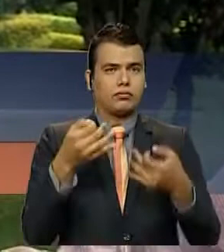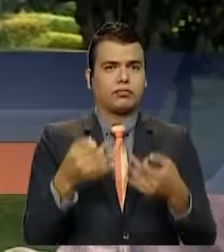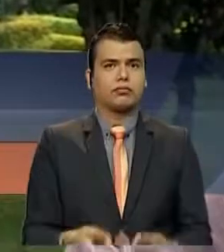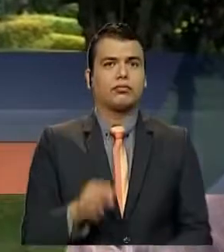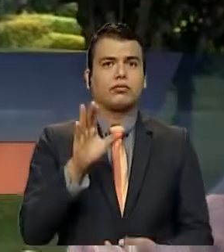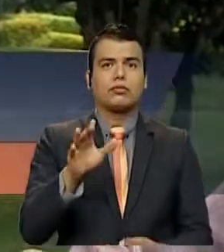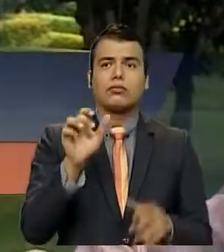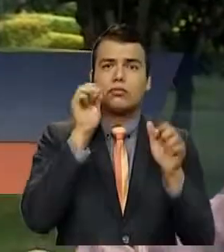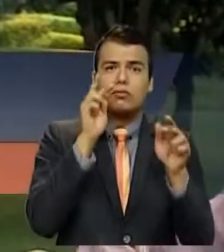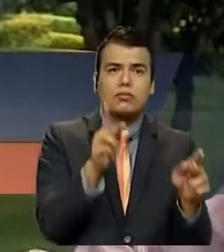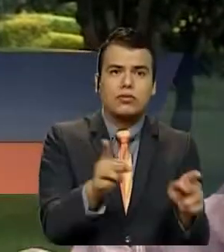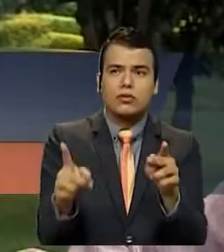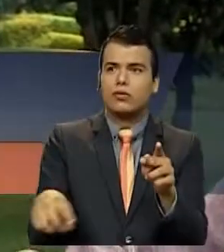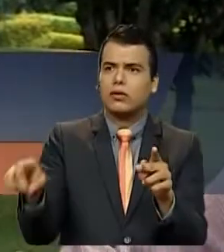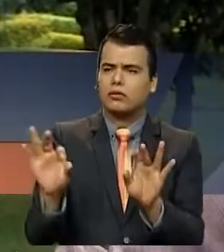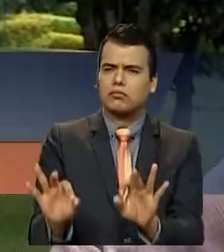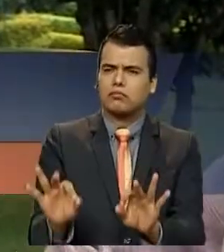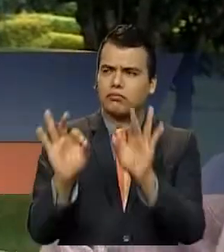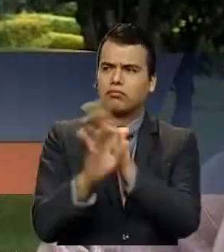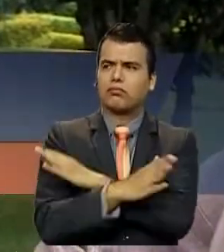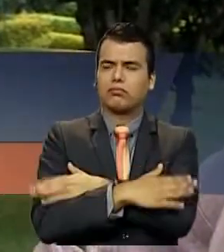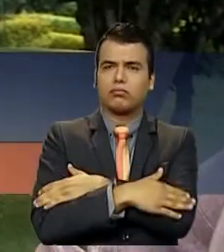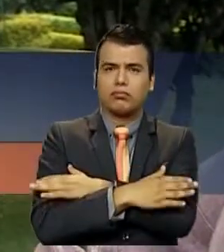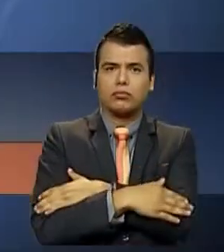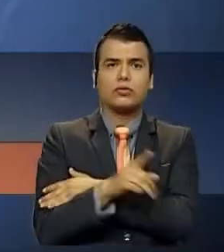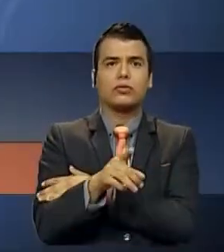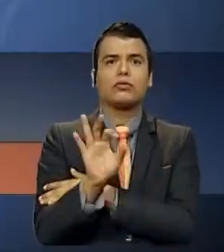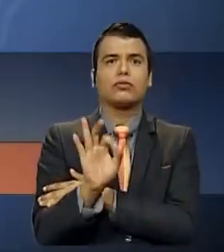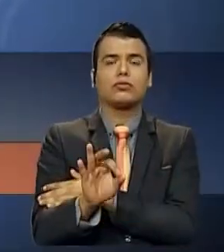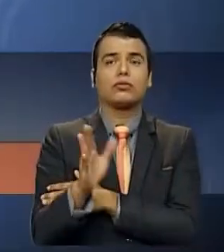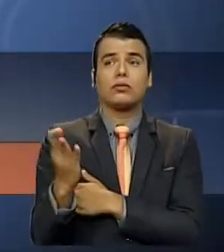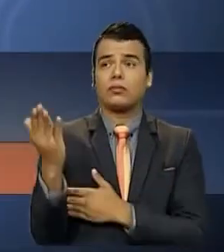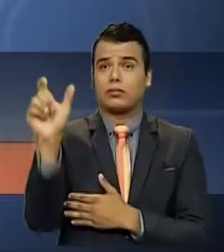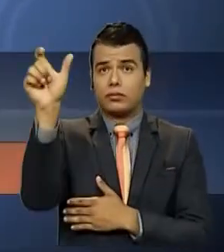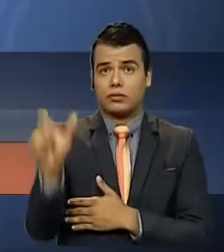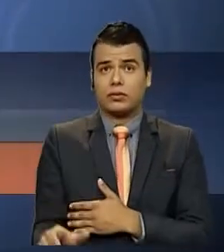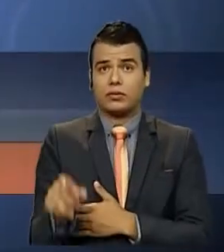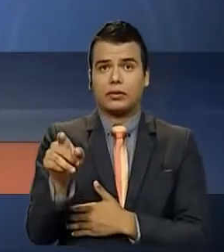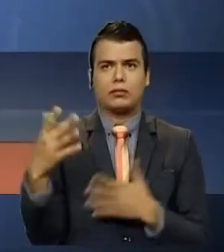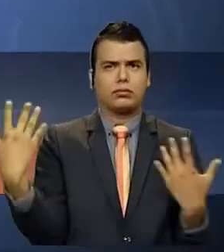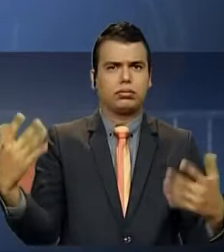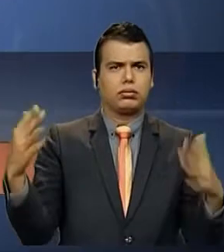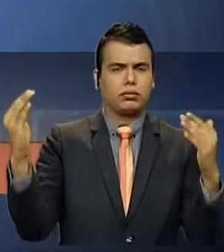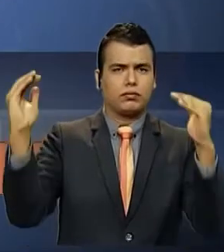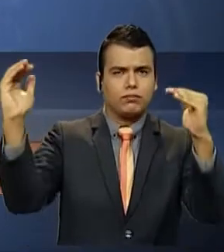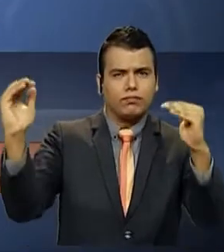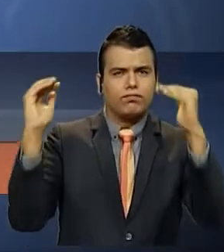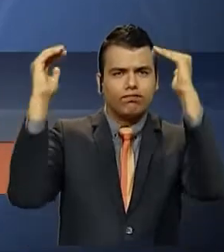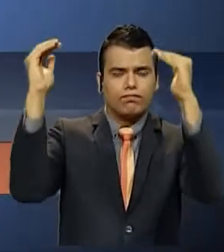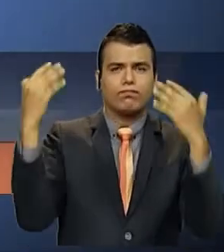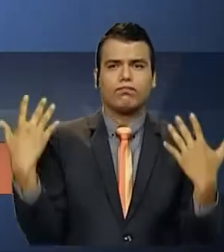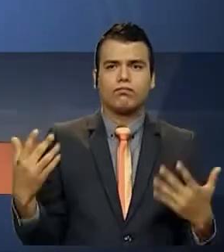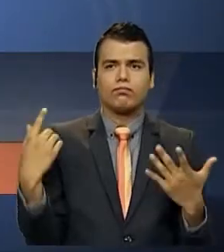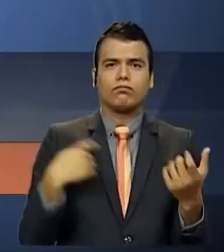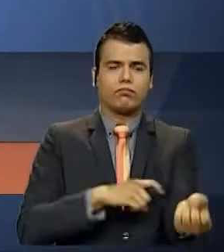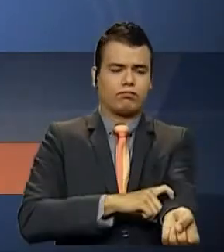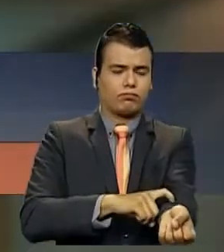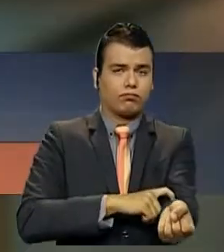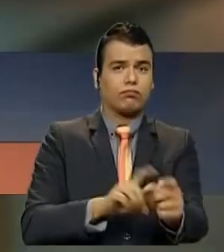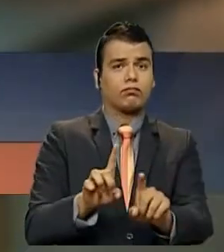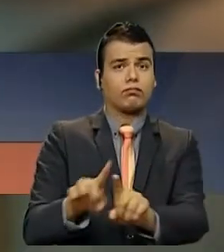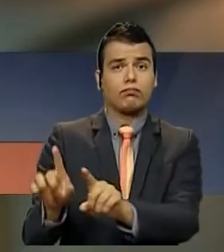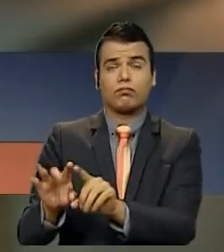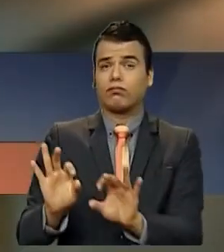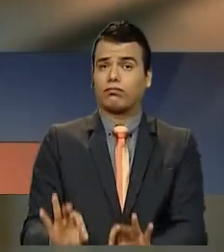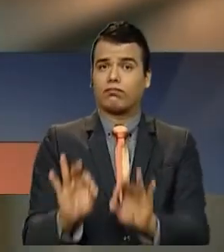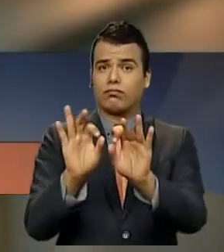personas con principios y valores cosa que bryant es uno que enaltece estos estas cualidades aunque